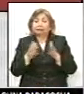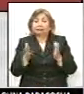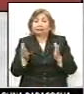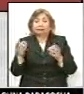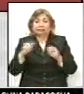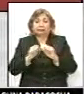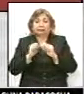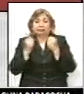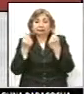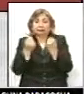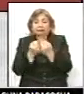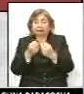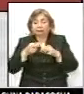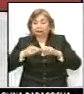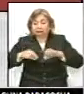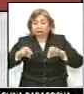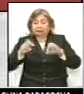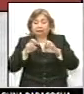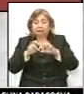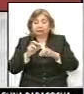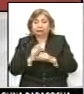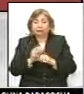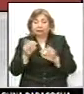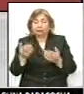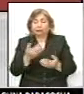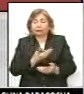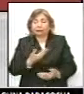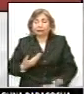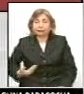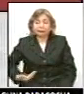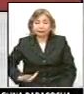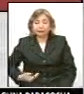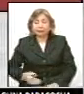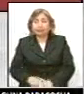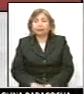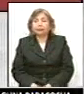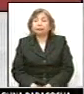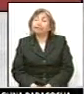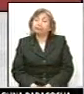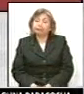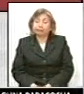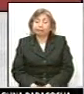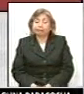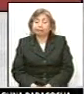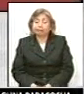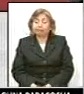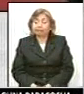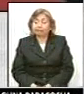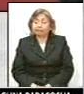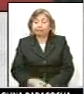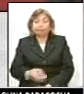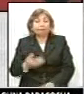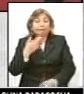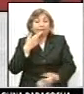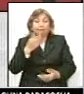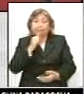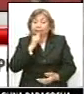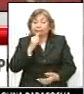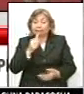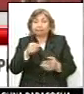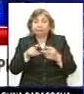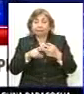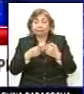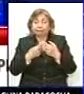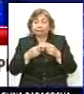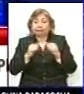sesión del Pleno del Congreso de la República. Así que a esa hora pues va a continuar el